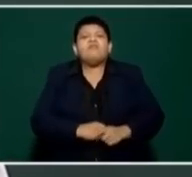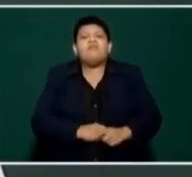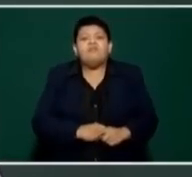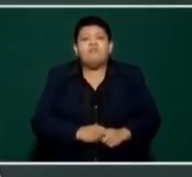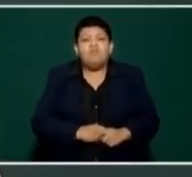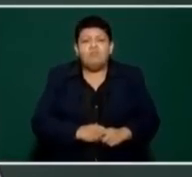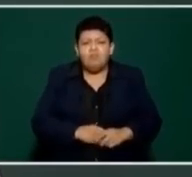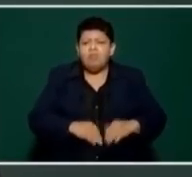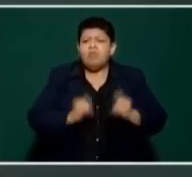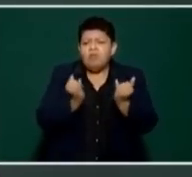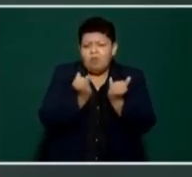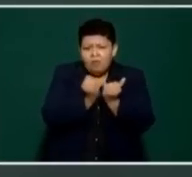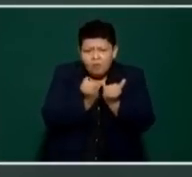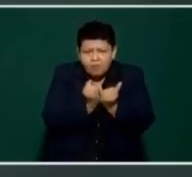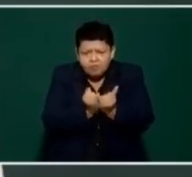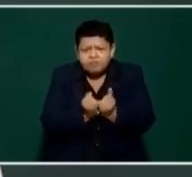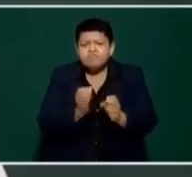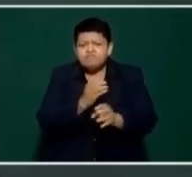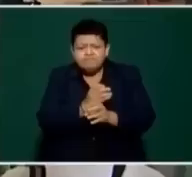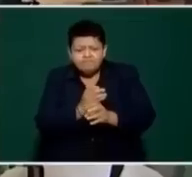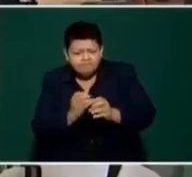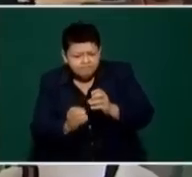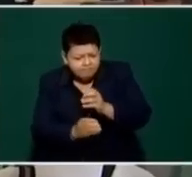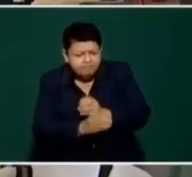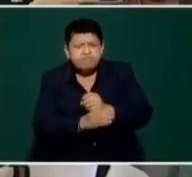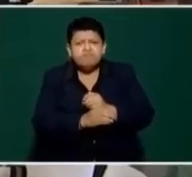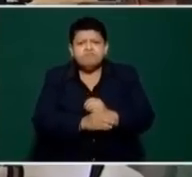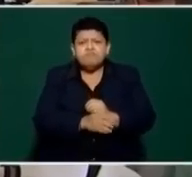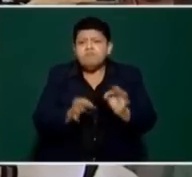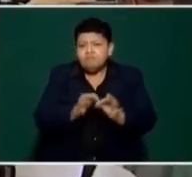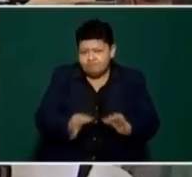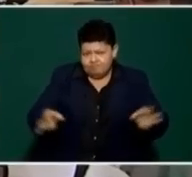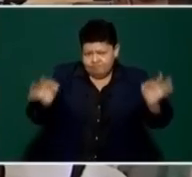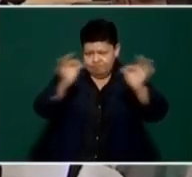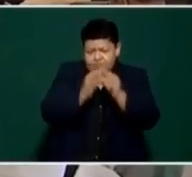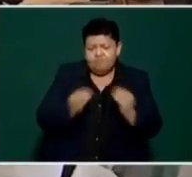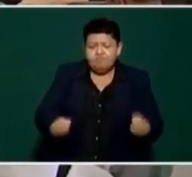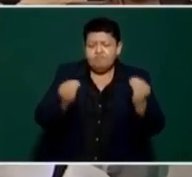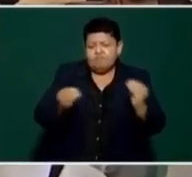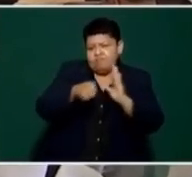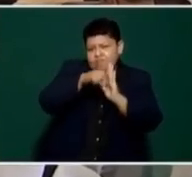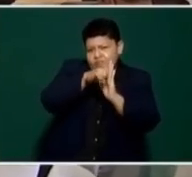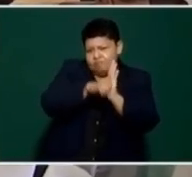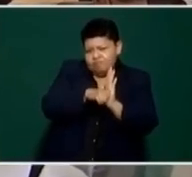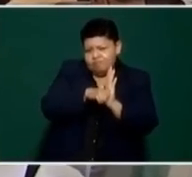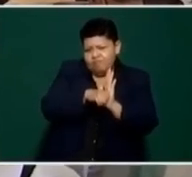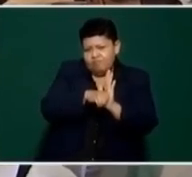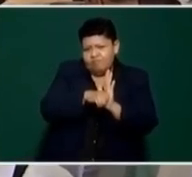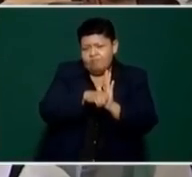Ya se hicieron los ajustes. Nos importaba mucho, por ejemplo, que fuese delito grave la